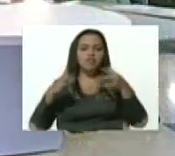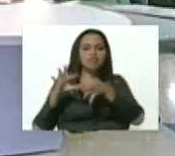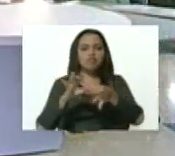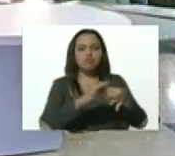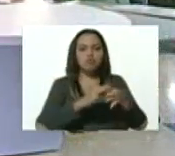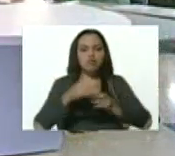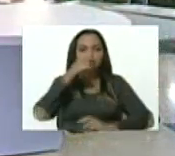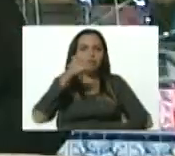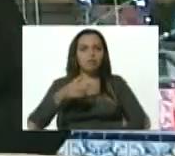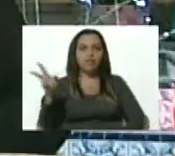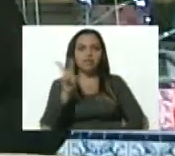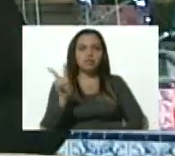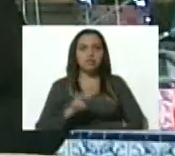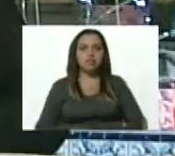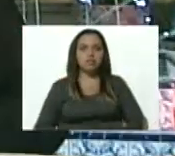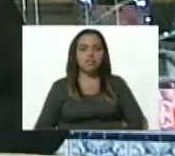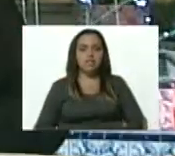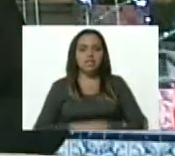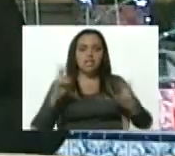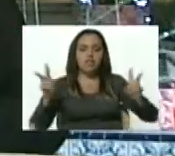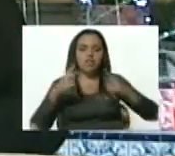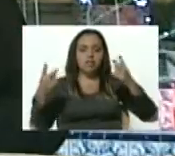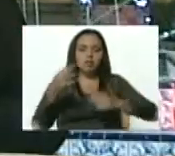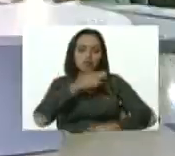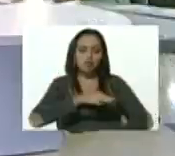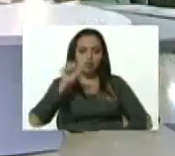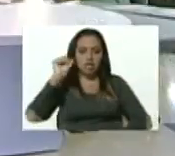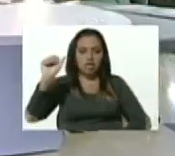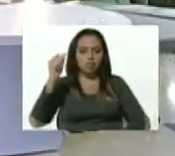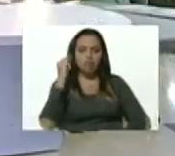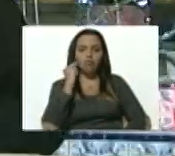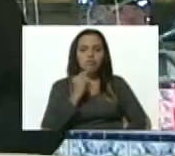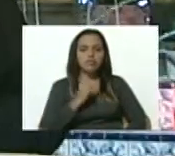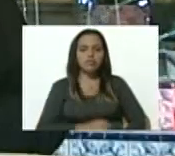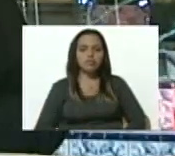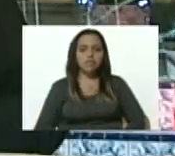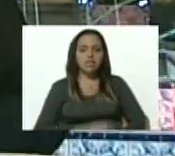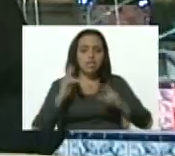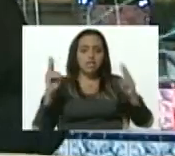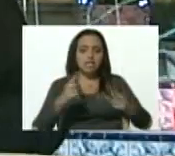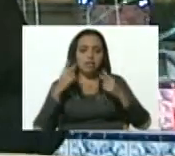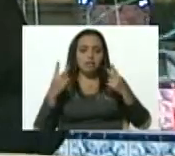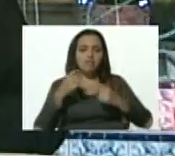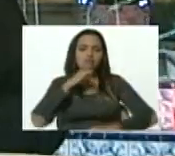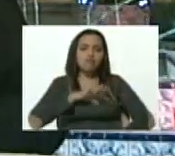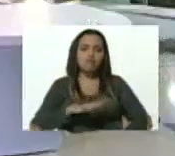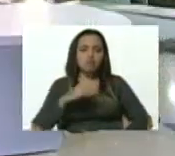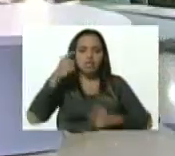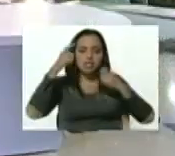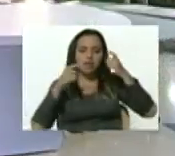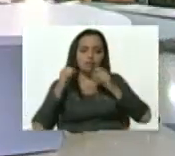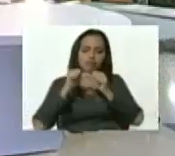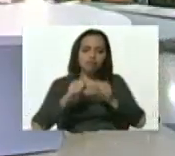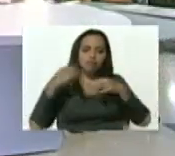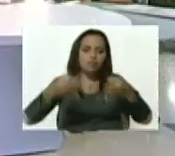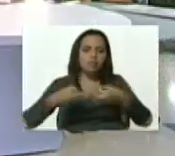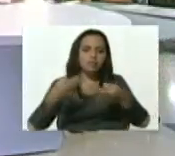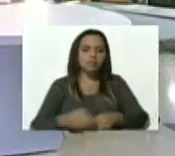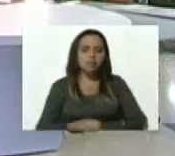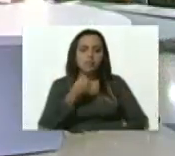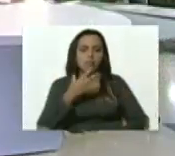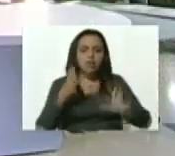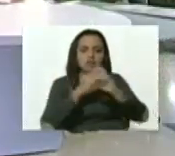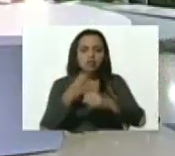pueblo venezolano! ¡Viva! ¡Que viva el socialismo bolivariano! ¡Viva! ¡Que viva el legado de Chávez por siempre! ¡Viva! Buenas